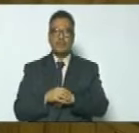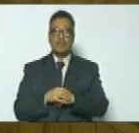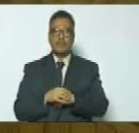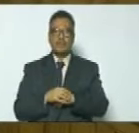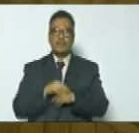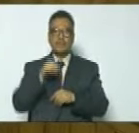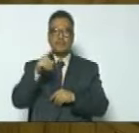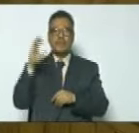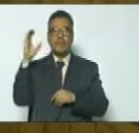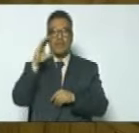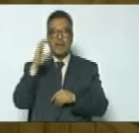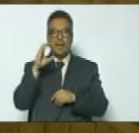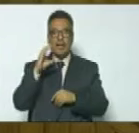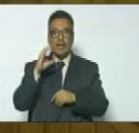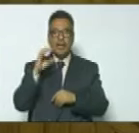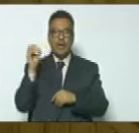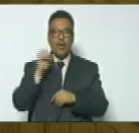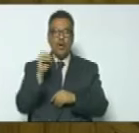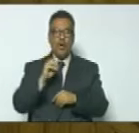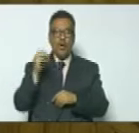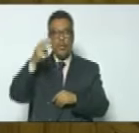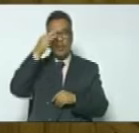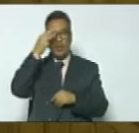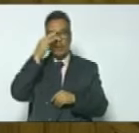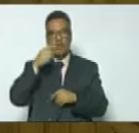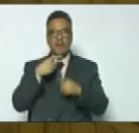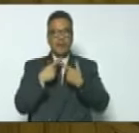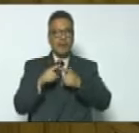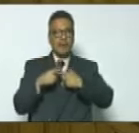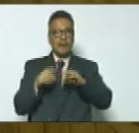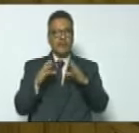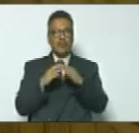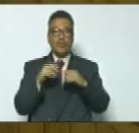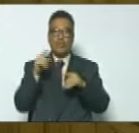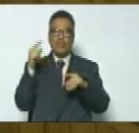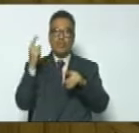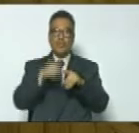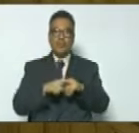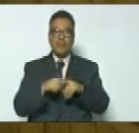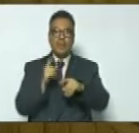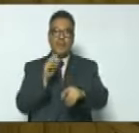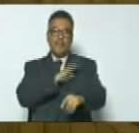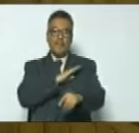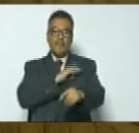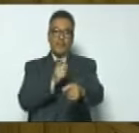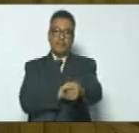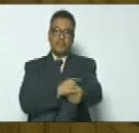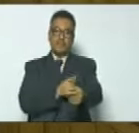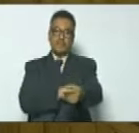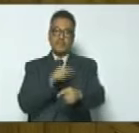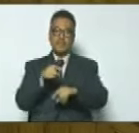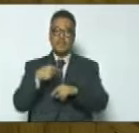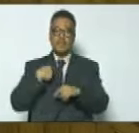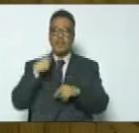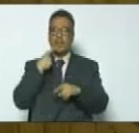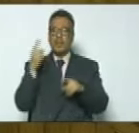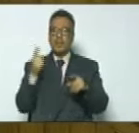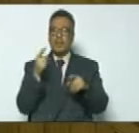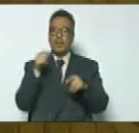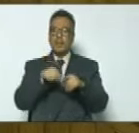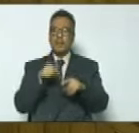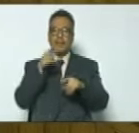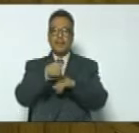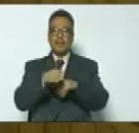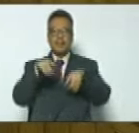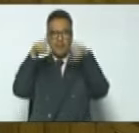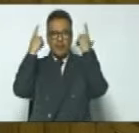Y eras de Caracas o eras del Magallanes porque el resto de los equipos no lo transmitían. Mi hermano, yo no sé dónde le salió, le era los Tiburones